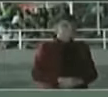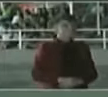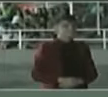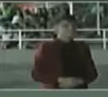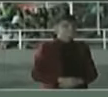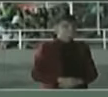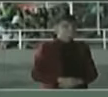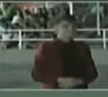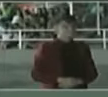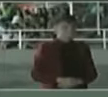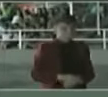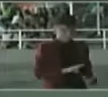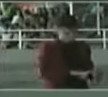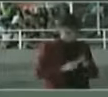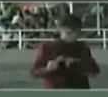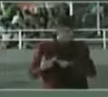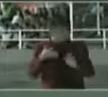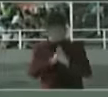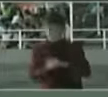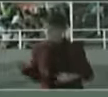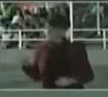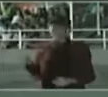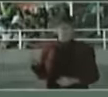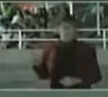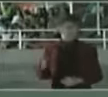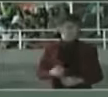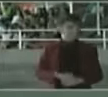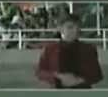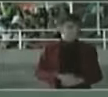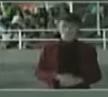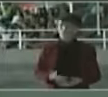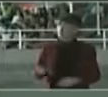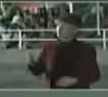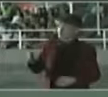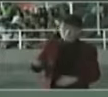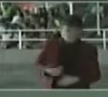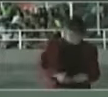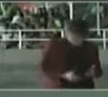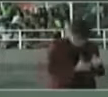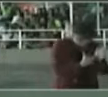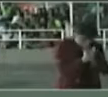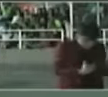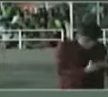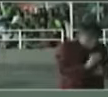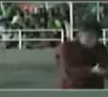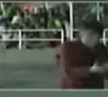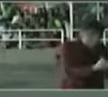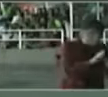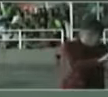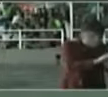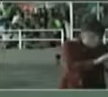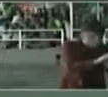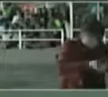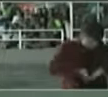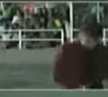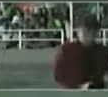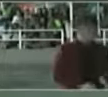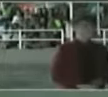En otras palabras, Jesucristo no tiene comienzo en Belén. Jesucristo es el